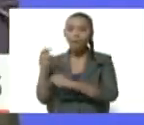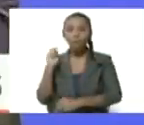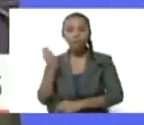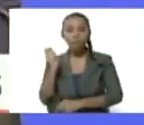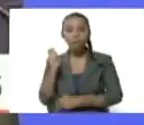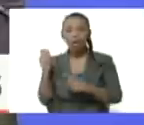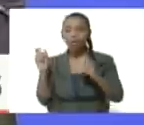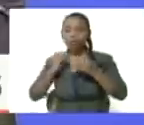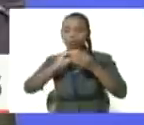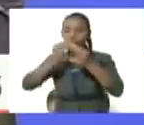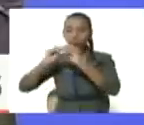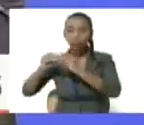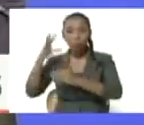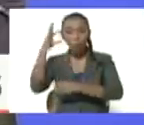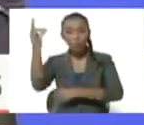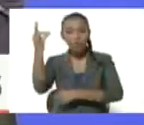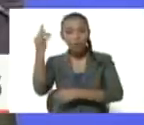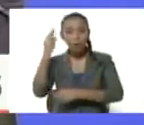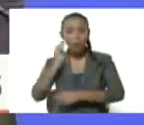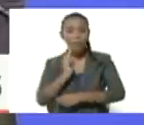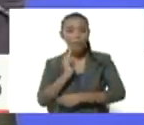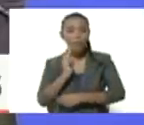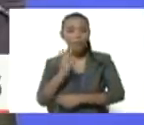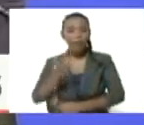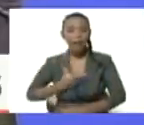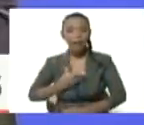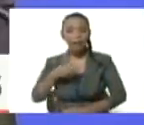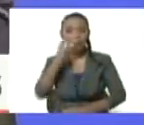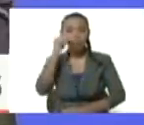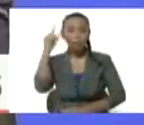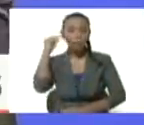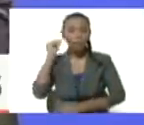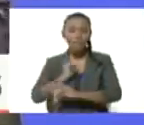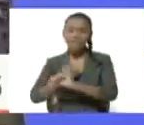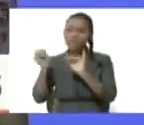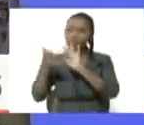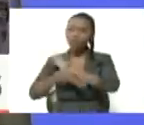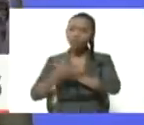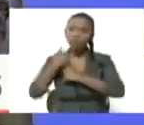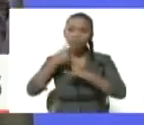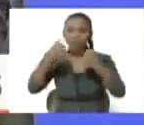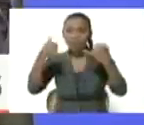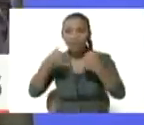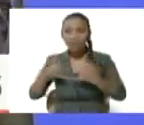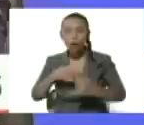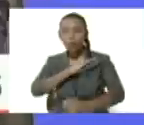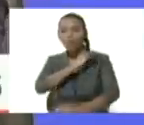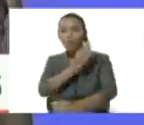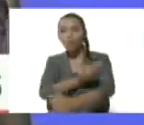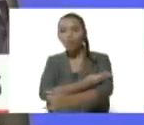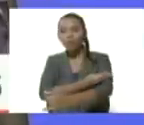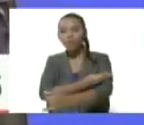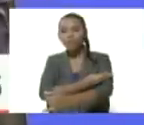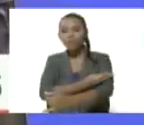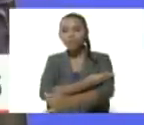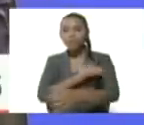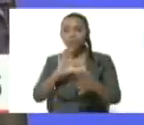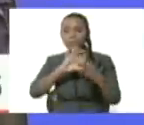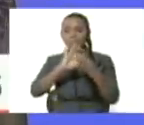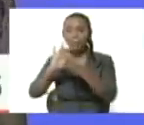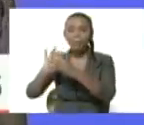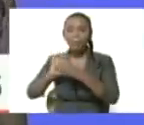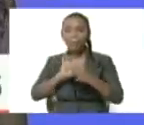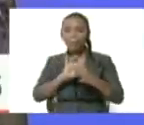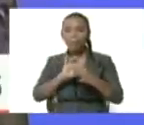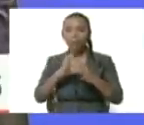conformar el Consejo Bolivariano de Alcaldes y Alcaldesas con el fin de alinear la fuerza, de fortalecer el vínculo y la articulación